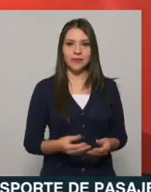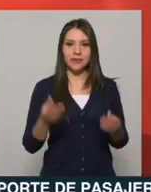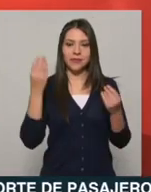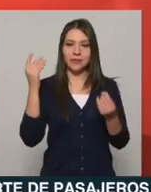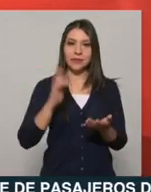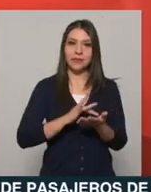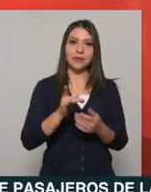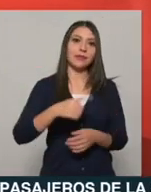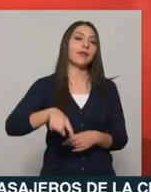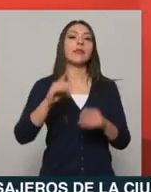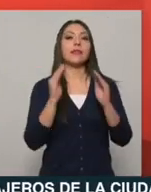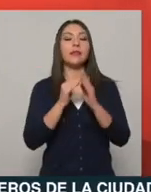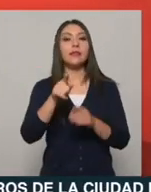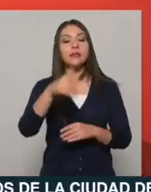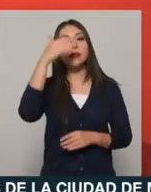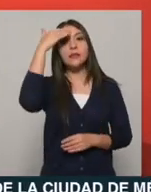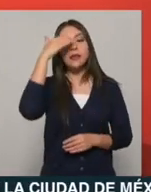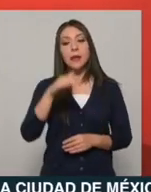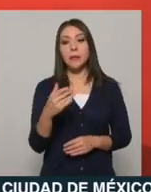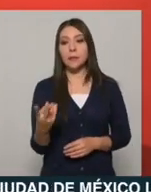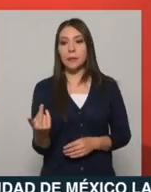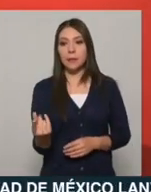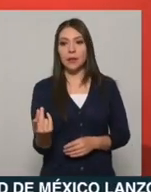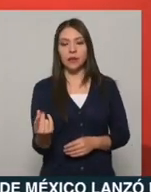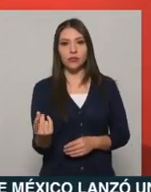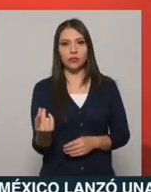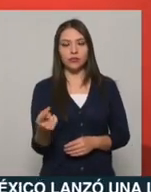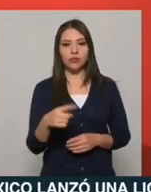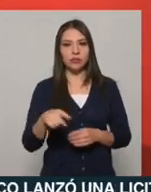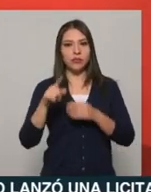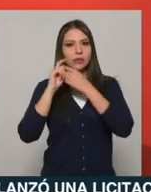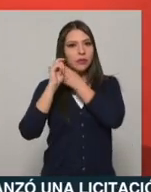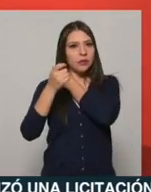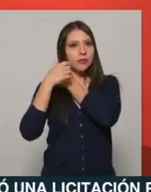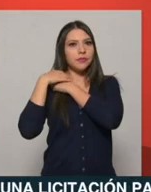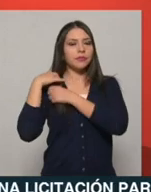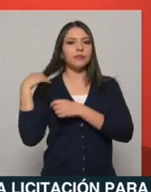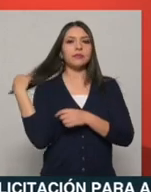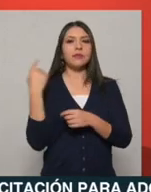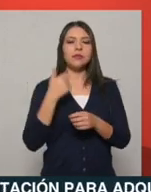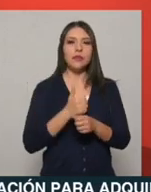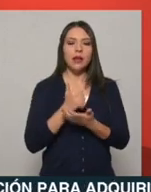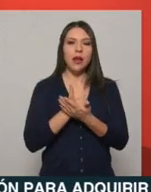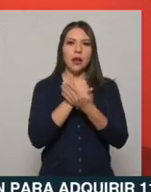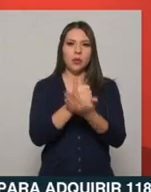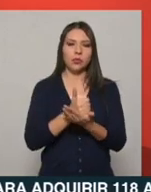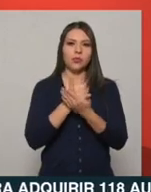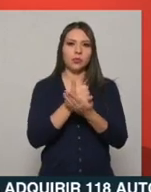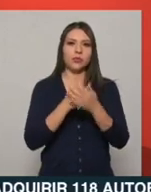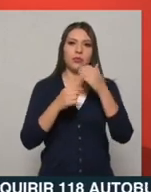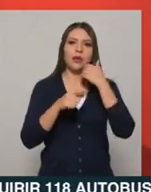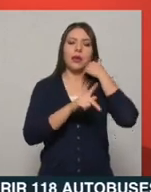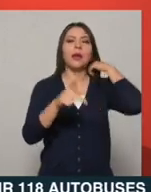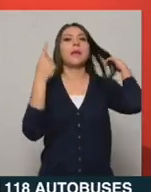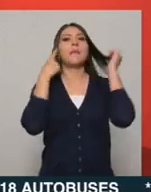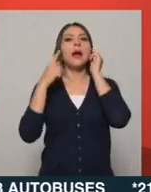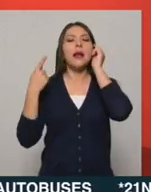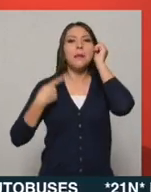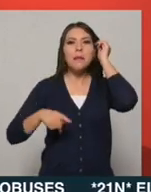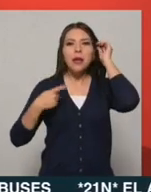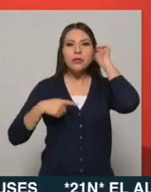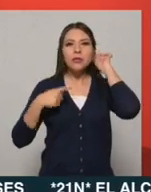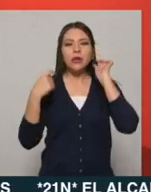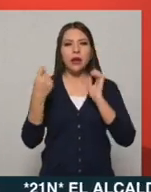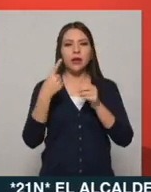Oiga, y allá en casita, ¿usted sabe que los perros guía tienen la noble misión de ayudar a las personas ciegas a devolverle esa